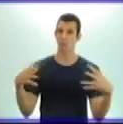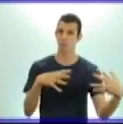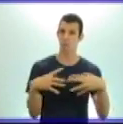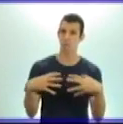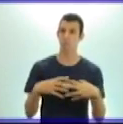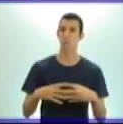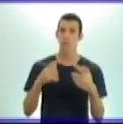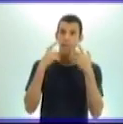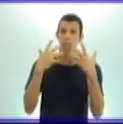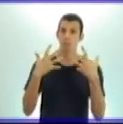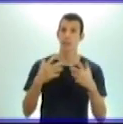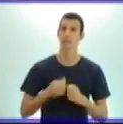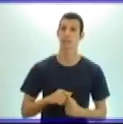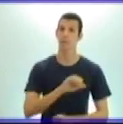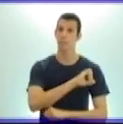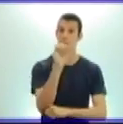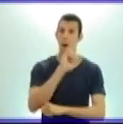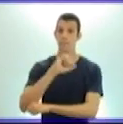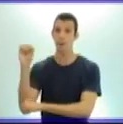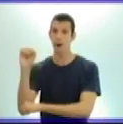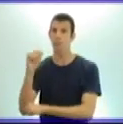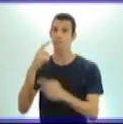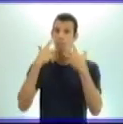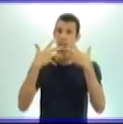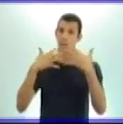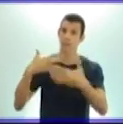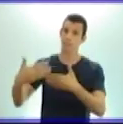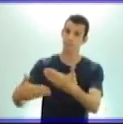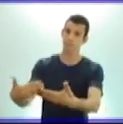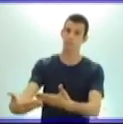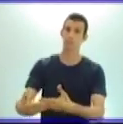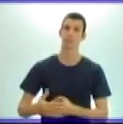mismos. Vamos a observar el próximo.